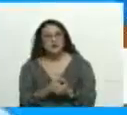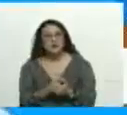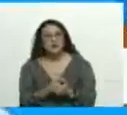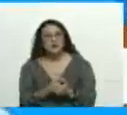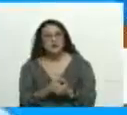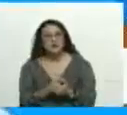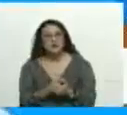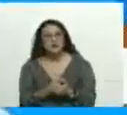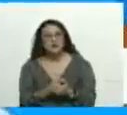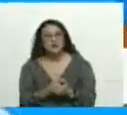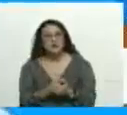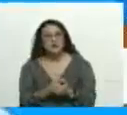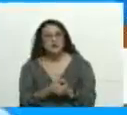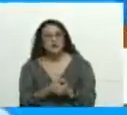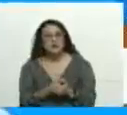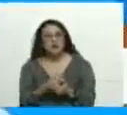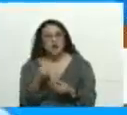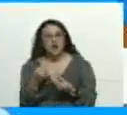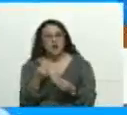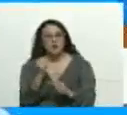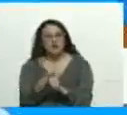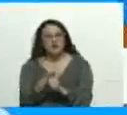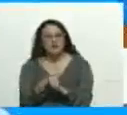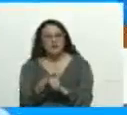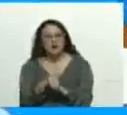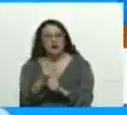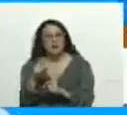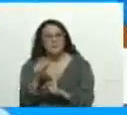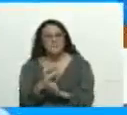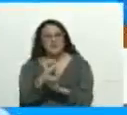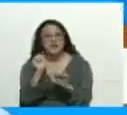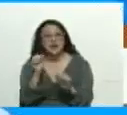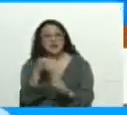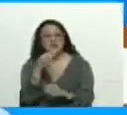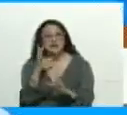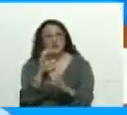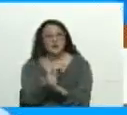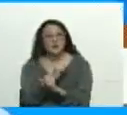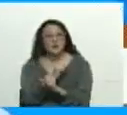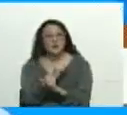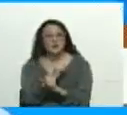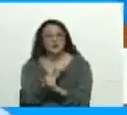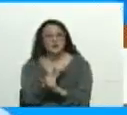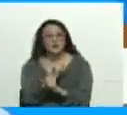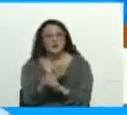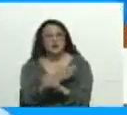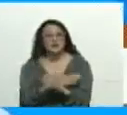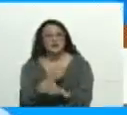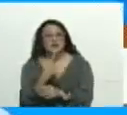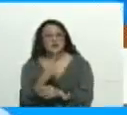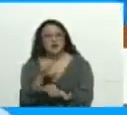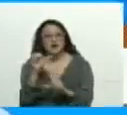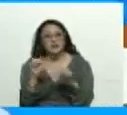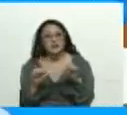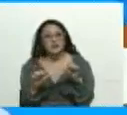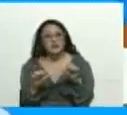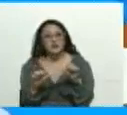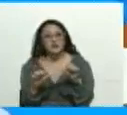como como chambeas mañana tarde y noche en que yo le decía Una vez que hablábamos